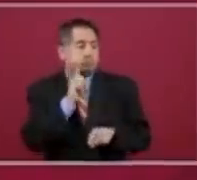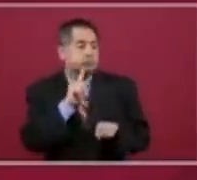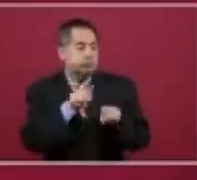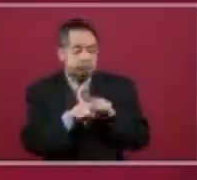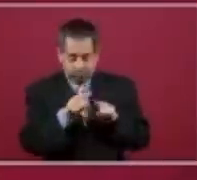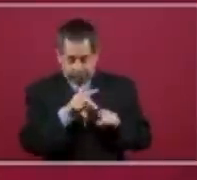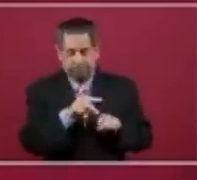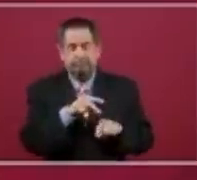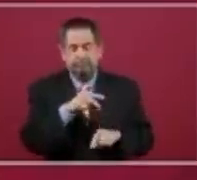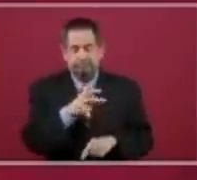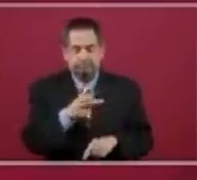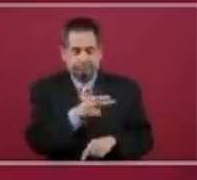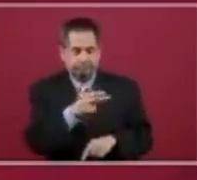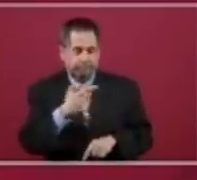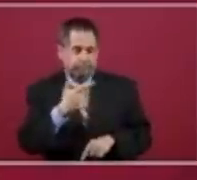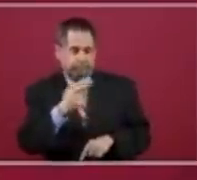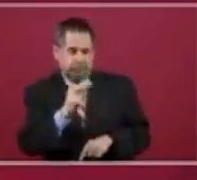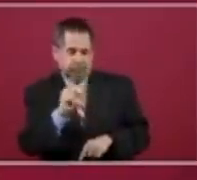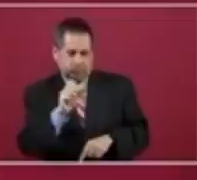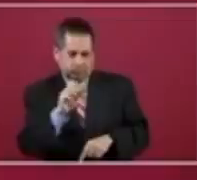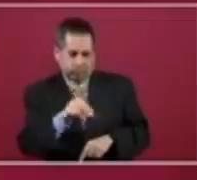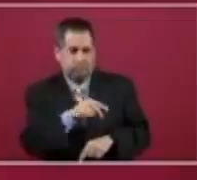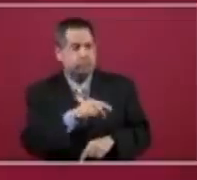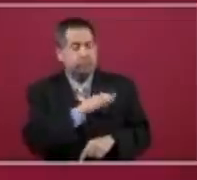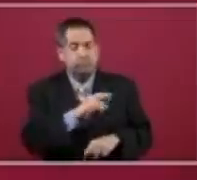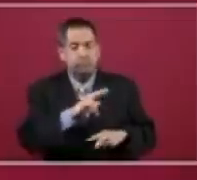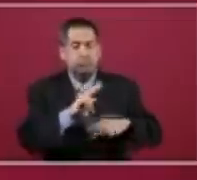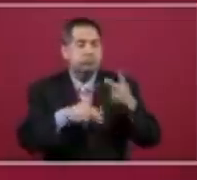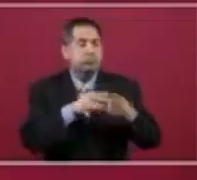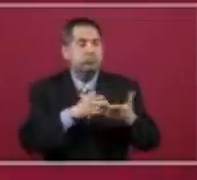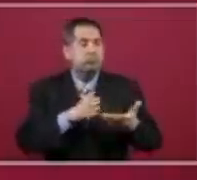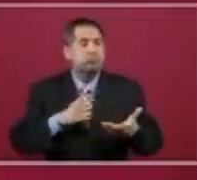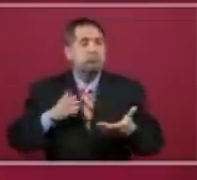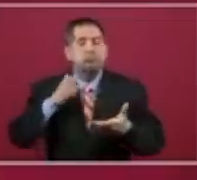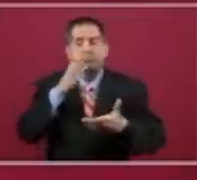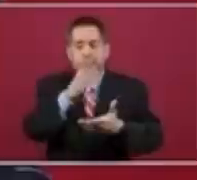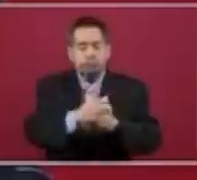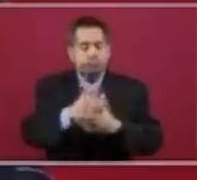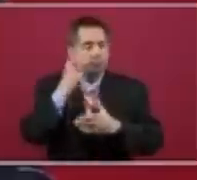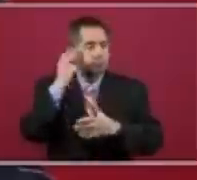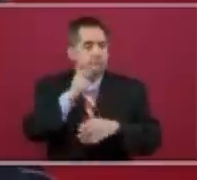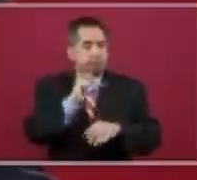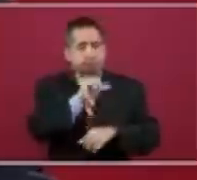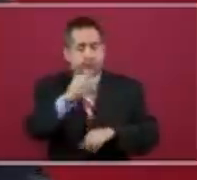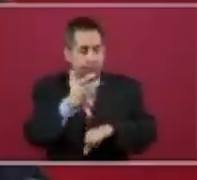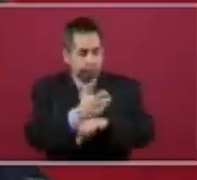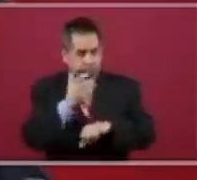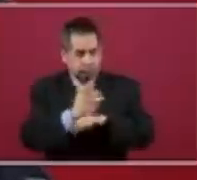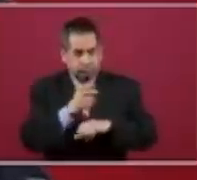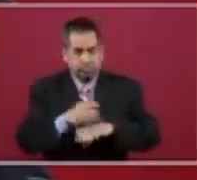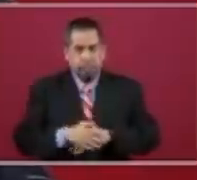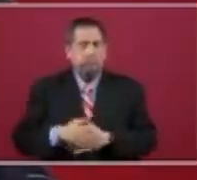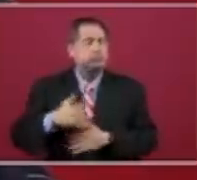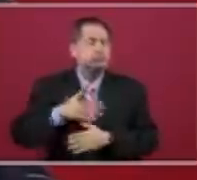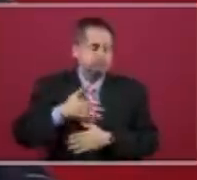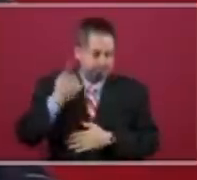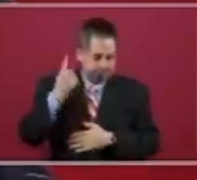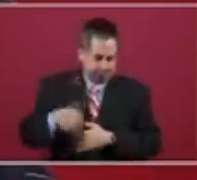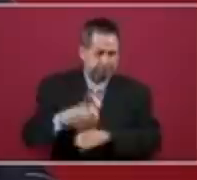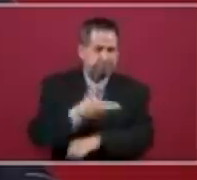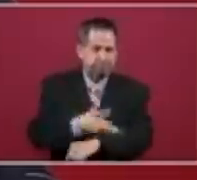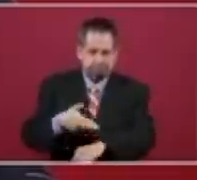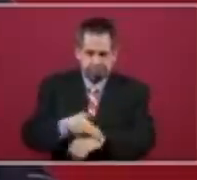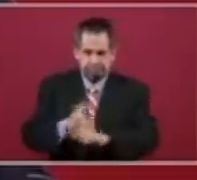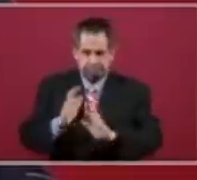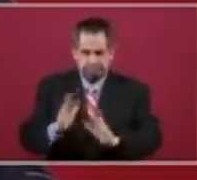de Guzmán Loera puedan viajar a Estados Unidos, de instrucciones